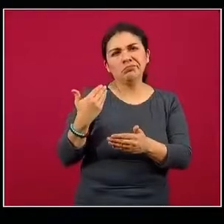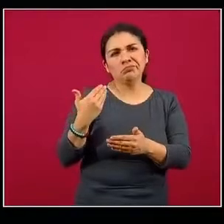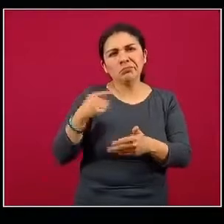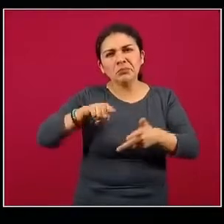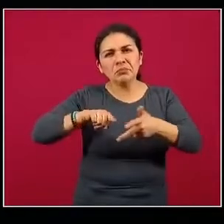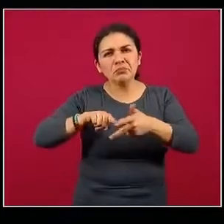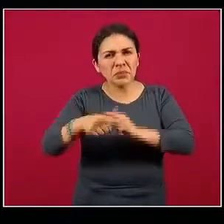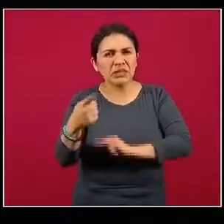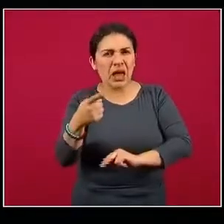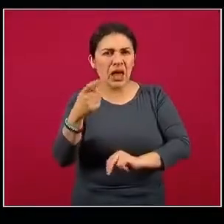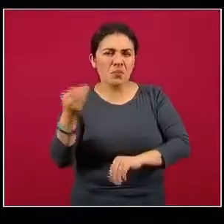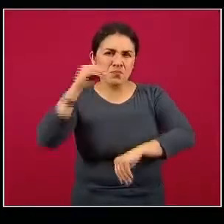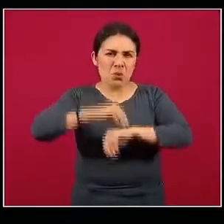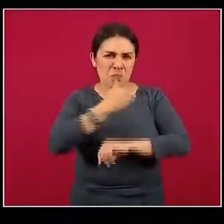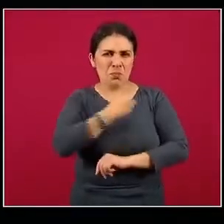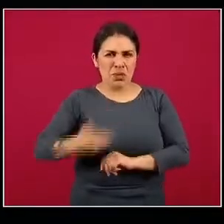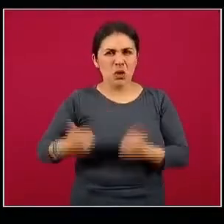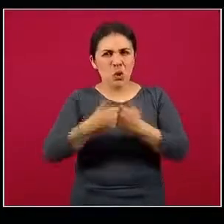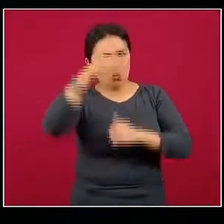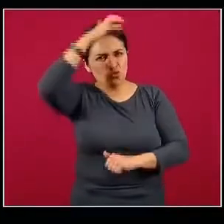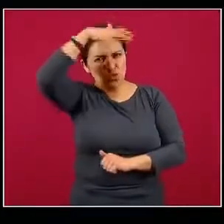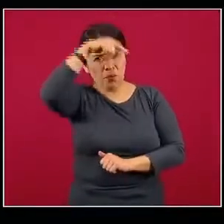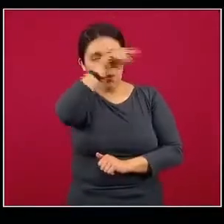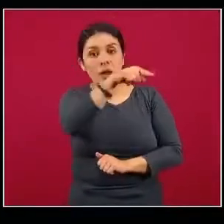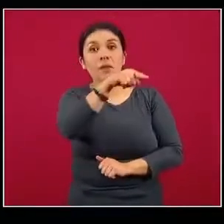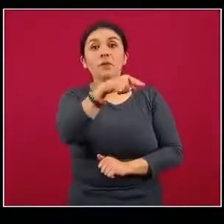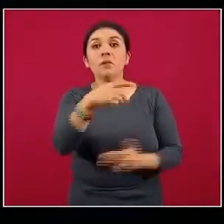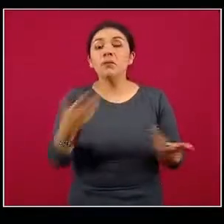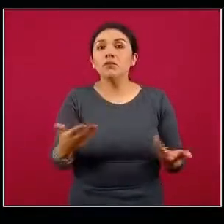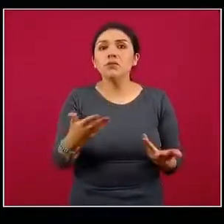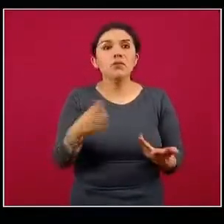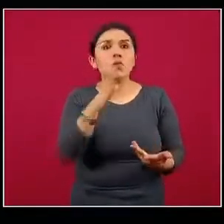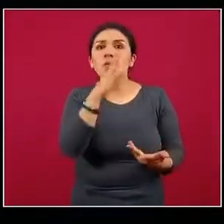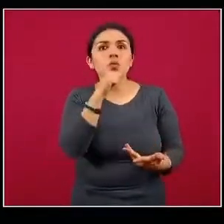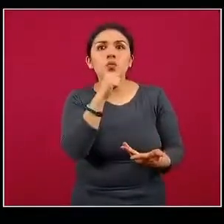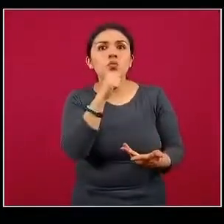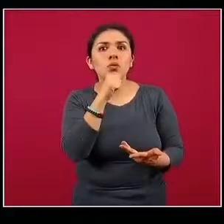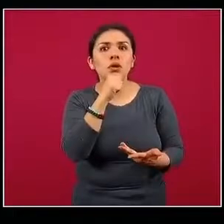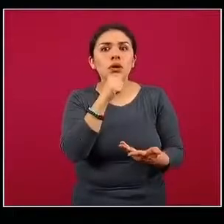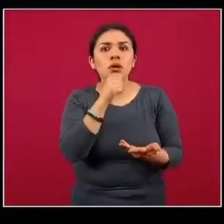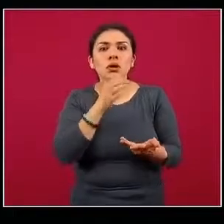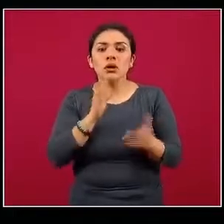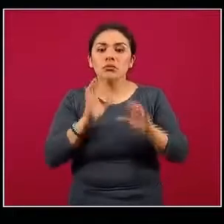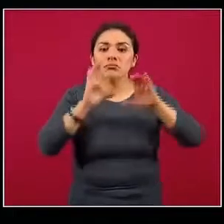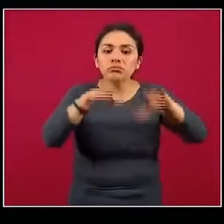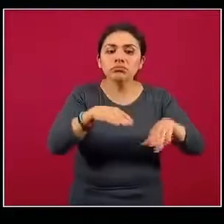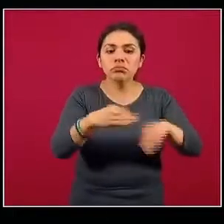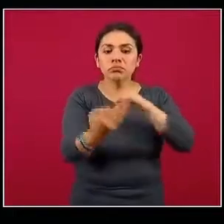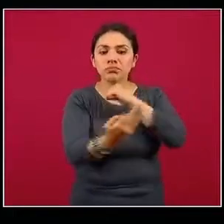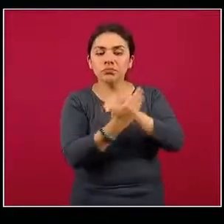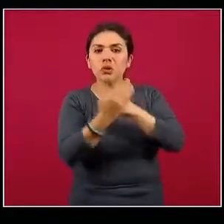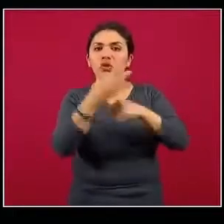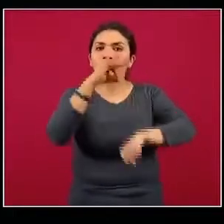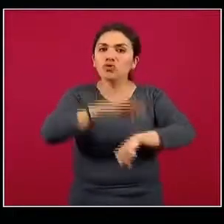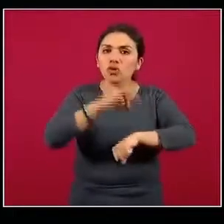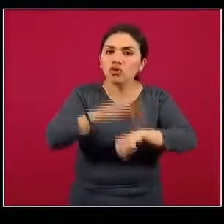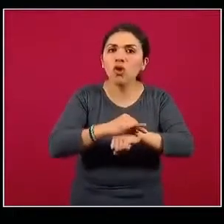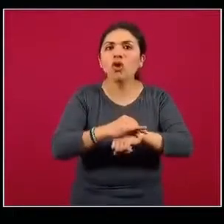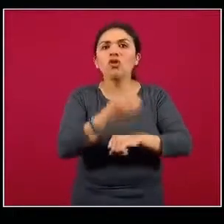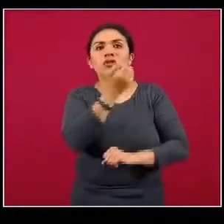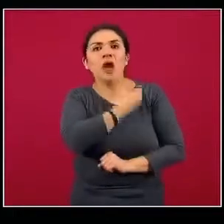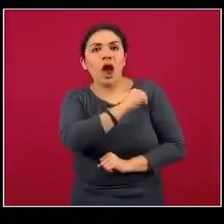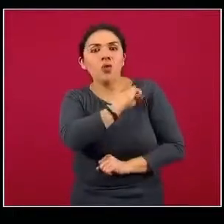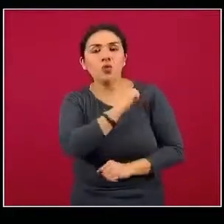principio de esta gestión con Donald Trump, no tienen acceso a ningún tipo de seguridad social o de servicio de